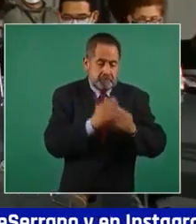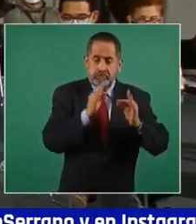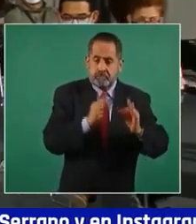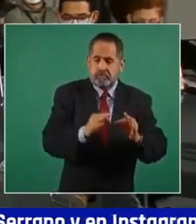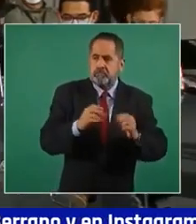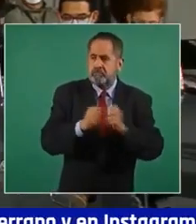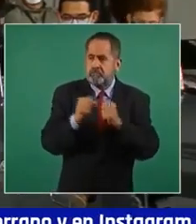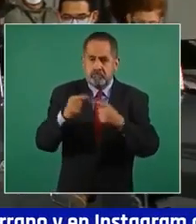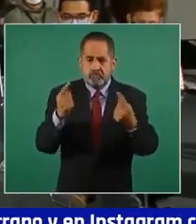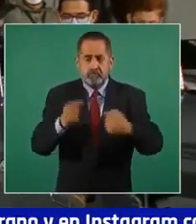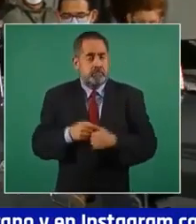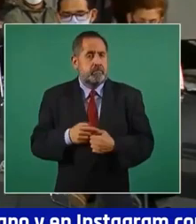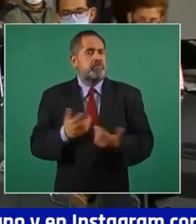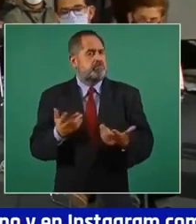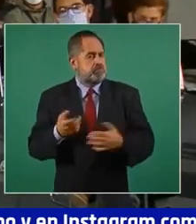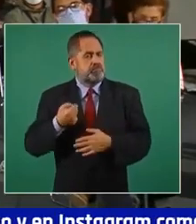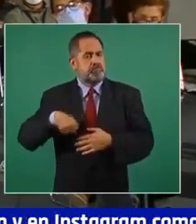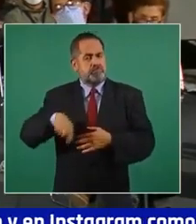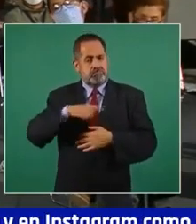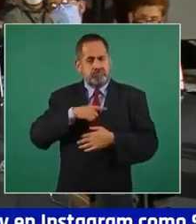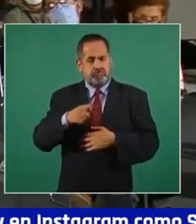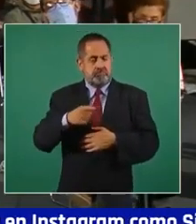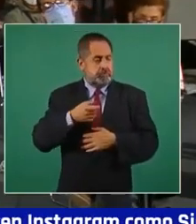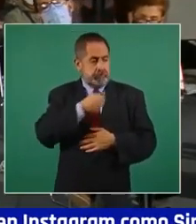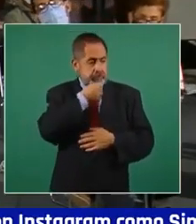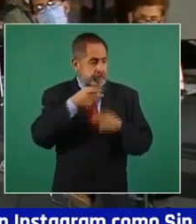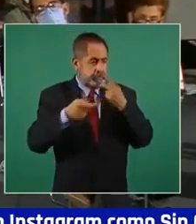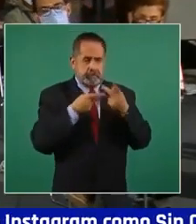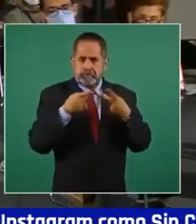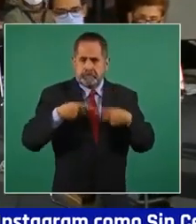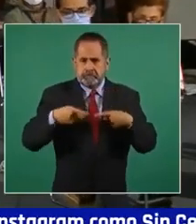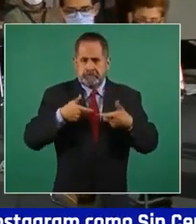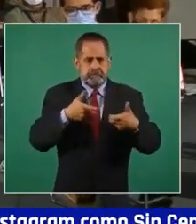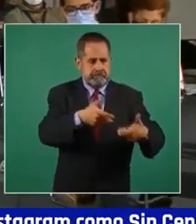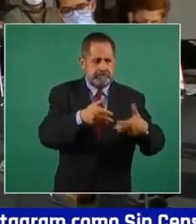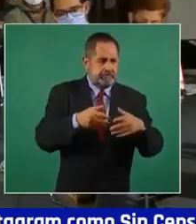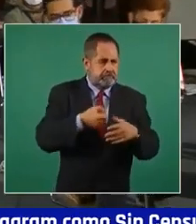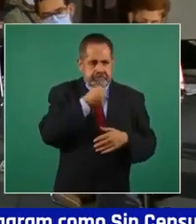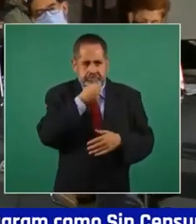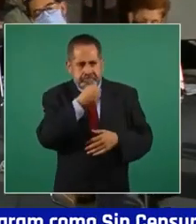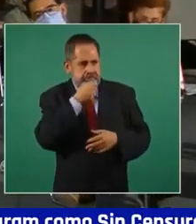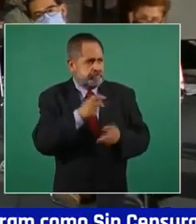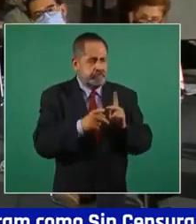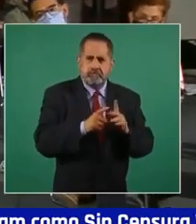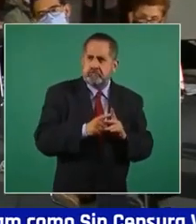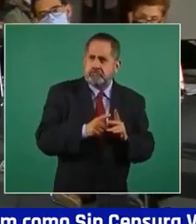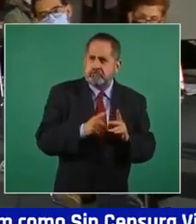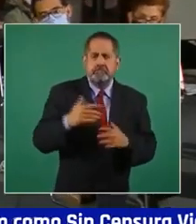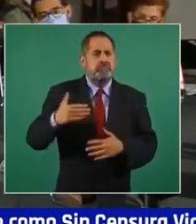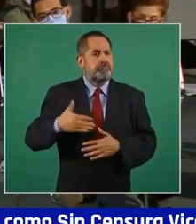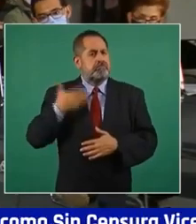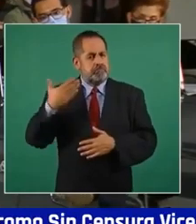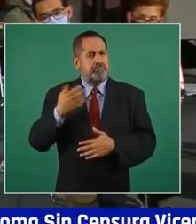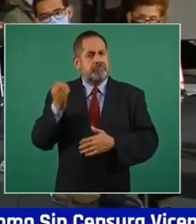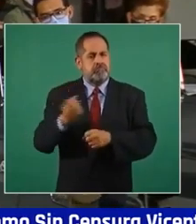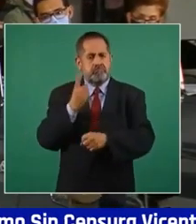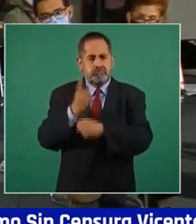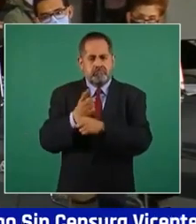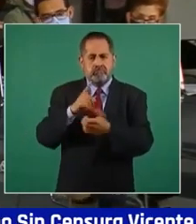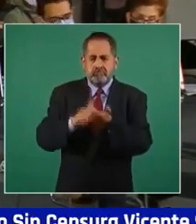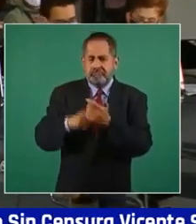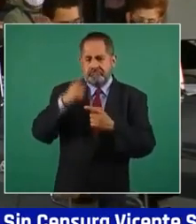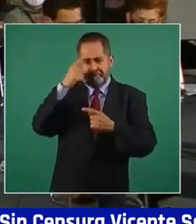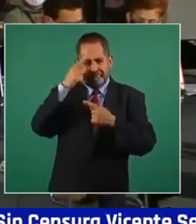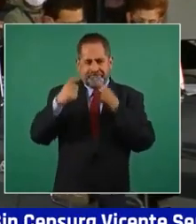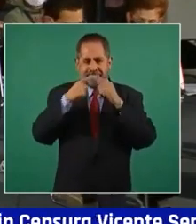fue interpretado por nosotros, los reporteros de calle, de tropa, como una oportunidad única,